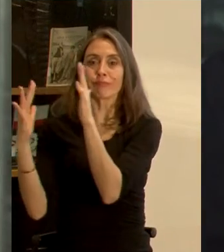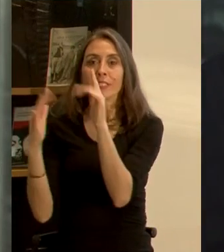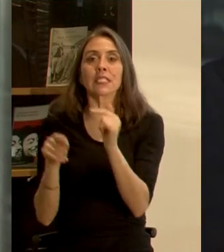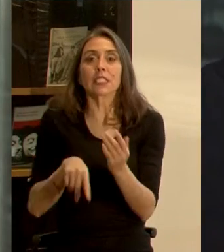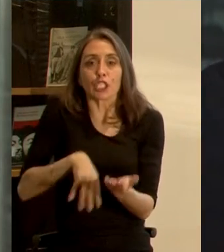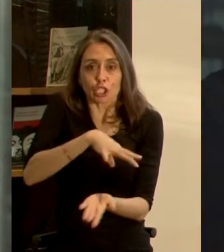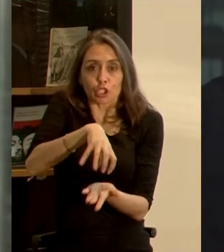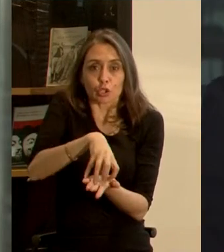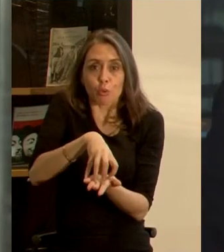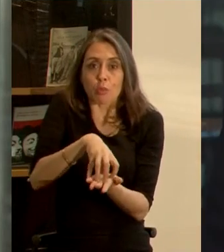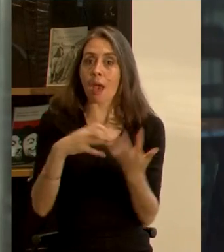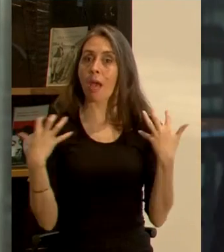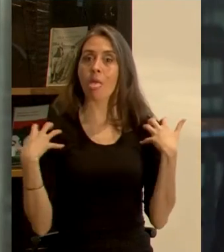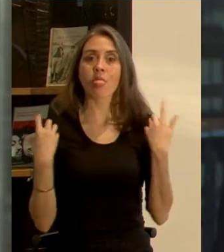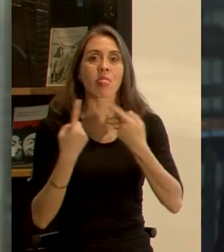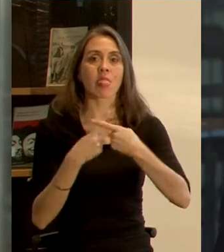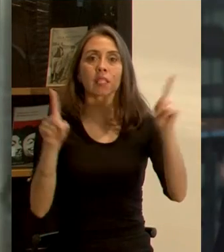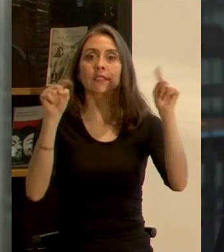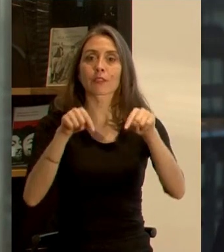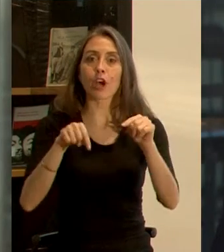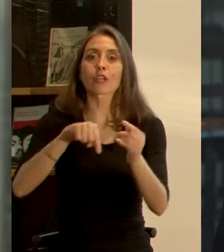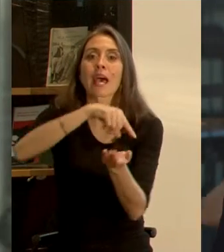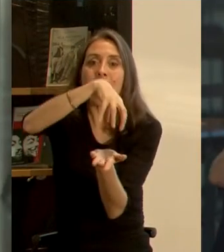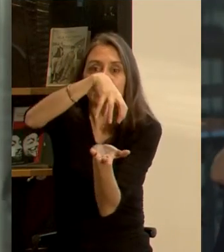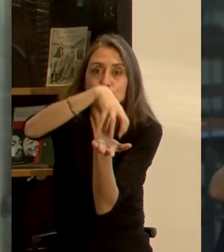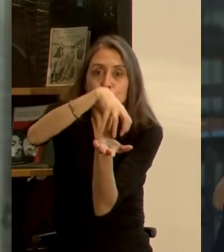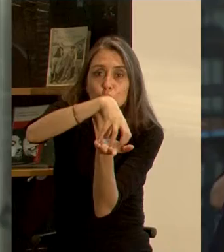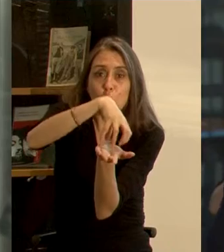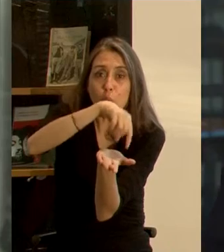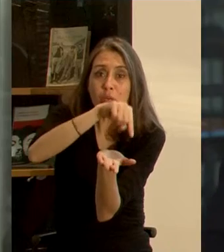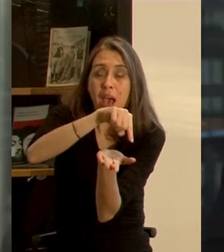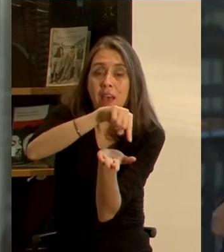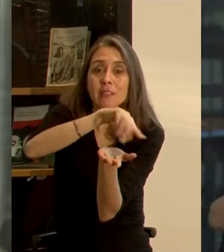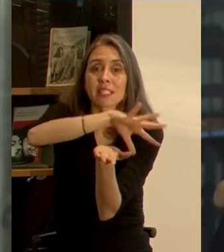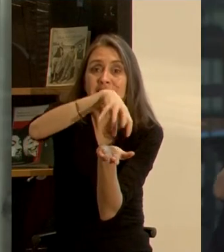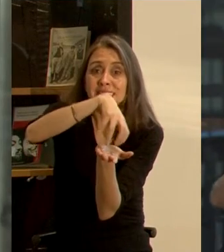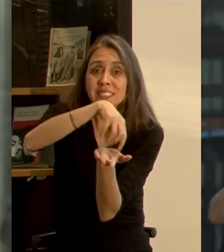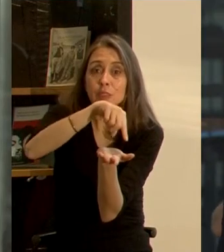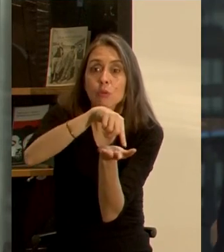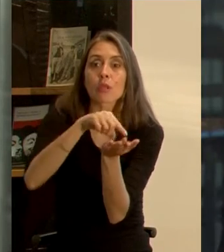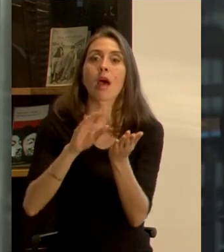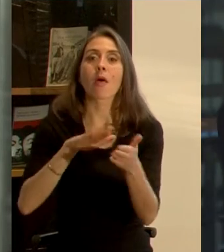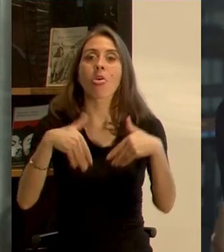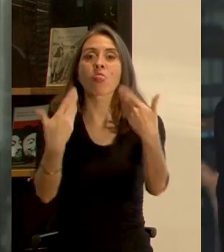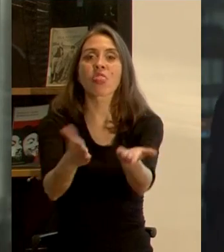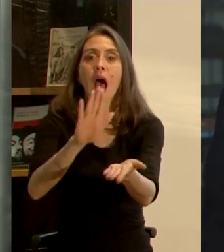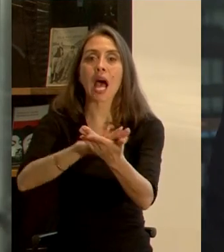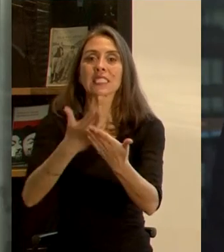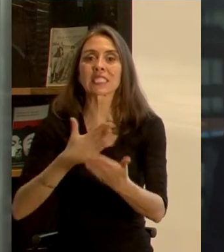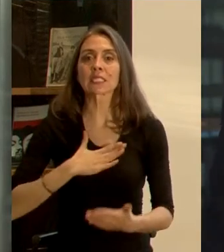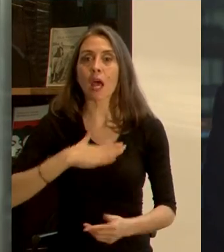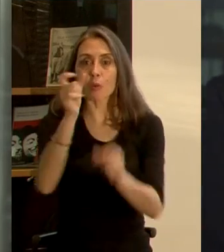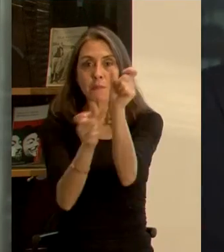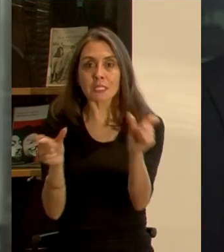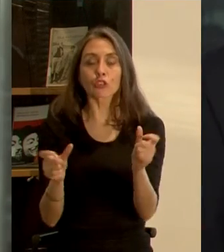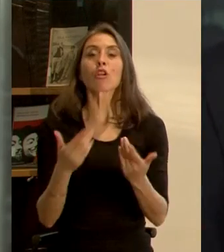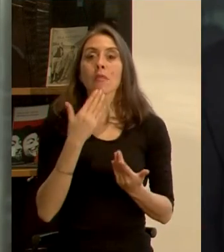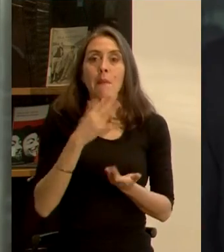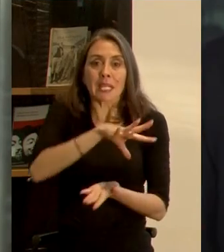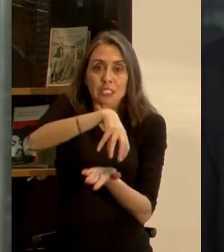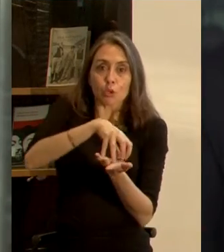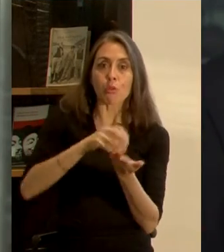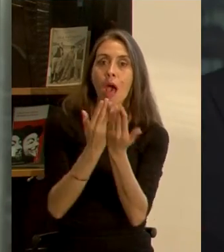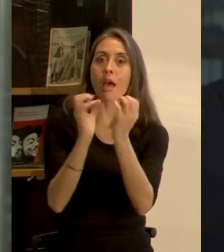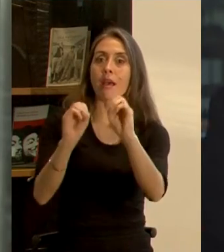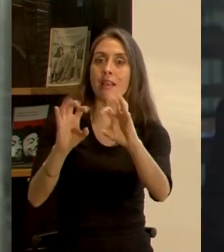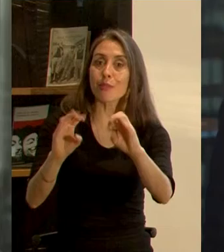función totalmente distinta. La ciudad es el factor de salud, es también el factor de educación. Es